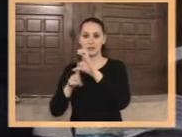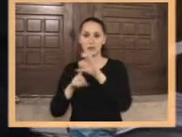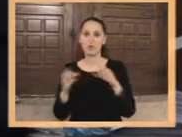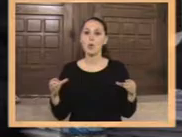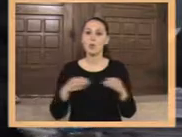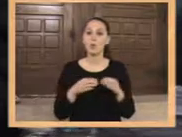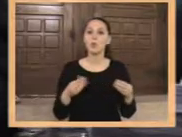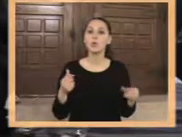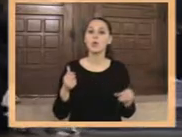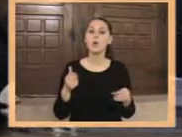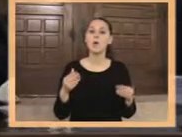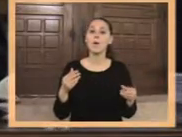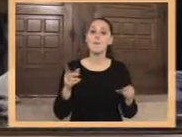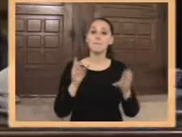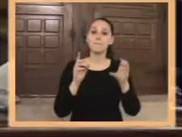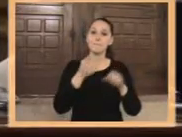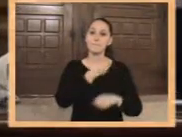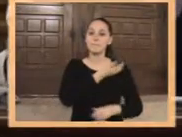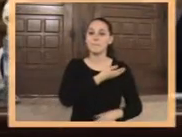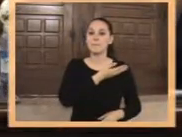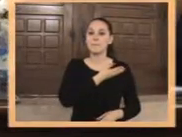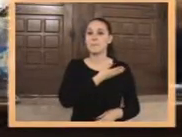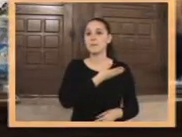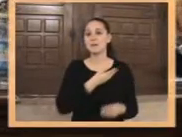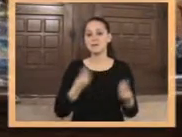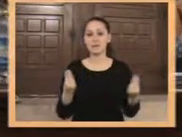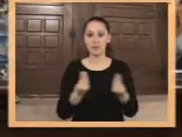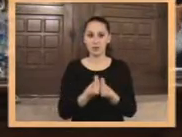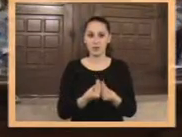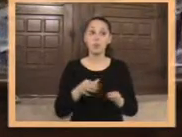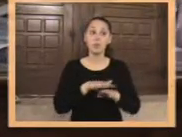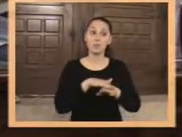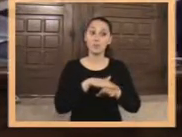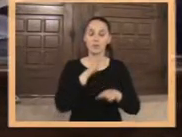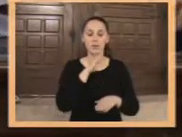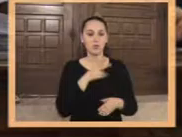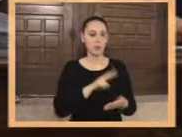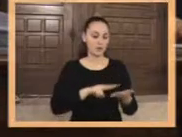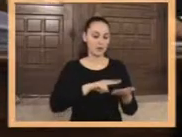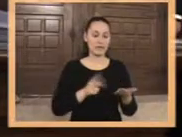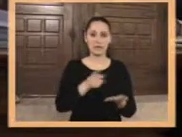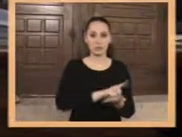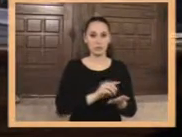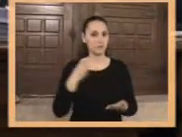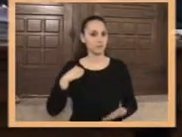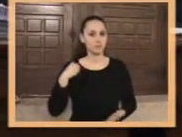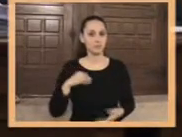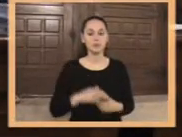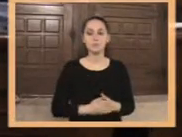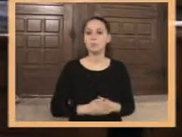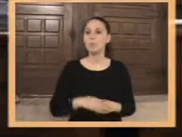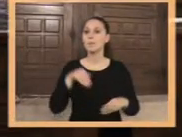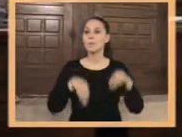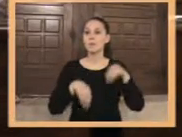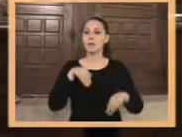Municipal Presencia en Común. Vuelvo a pedir disculpa por el bucle que he tenido en la lectura. Bien, vamos a pasar a la votación de la